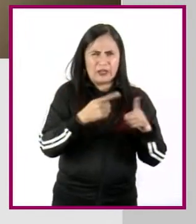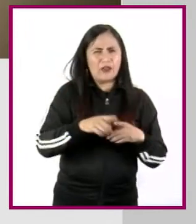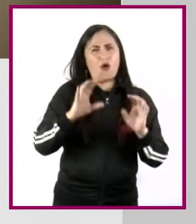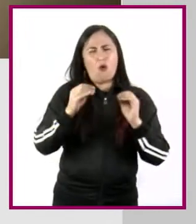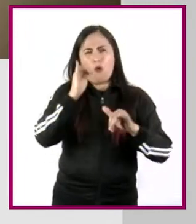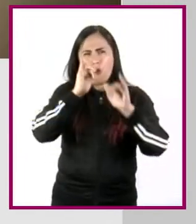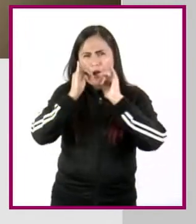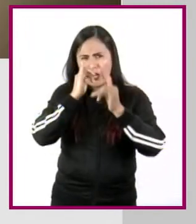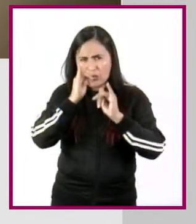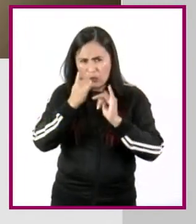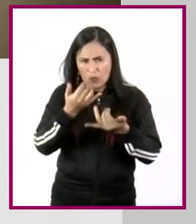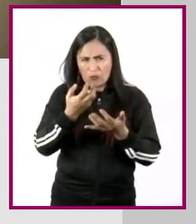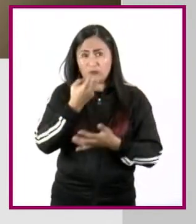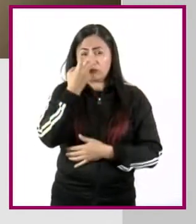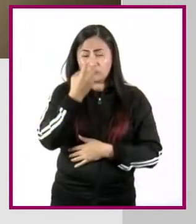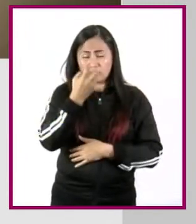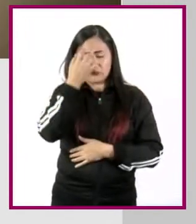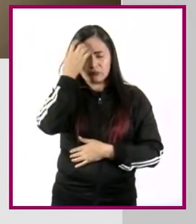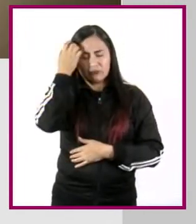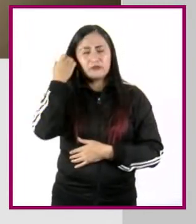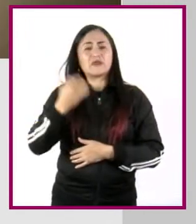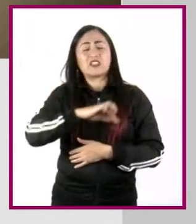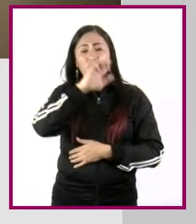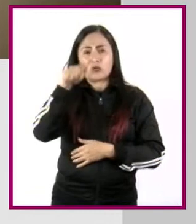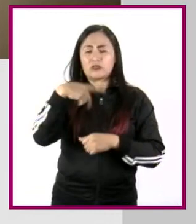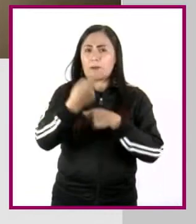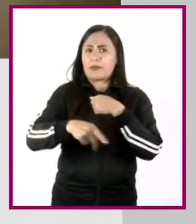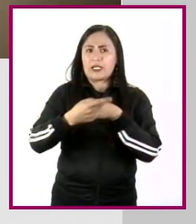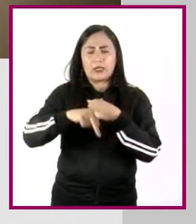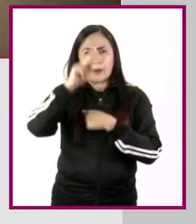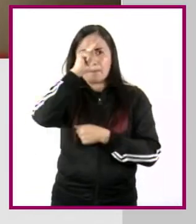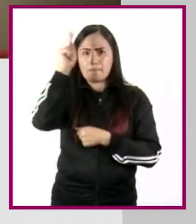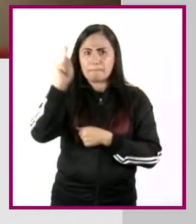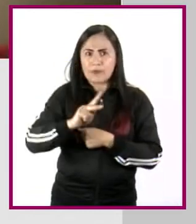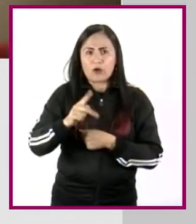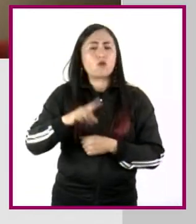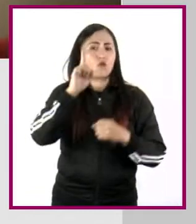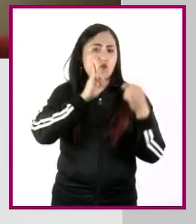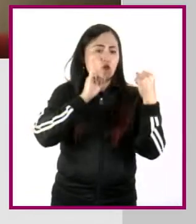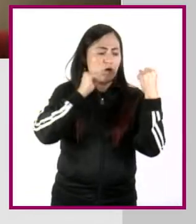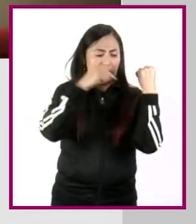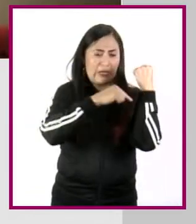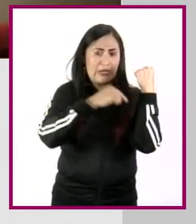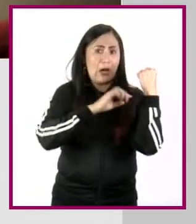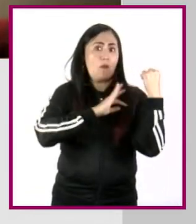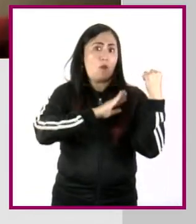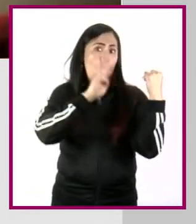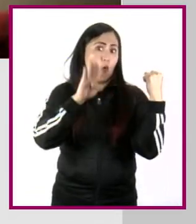supuesto que aumenta ese riesgo, ¿no?, de mortalidad materna y fetal.